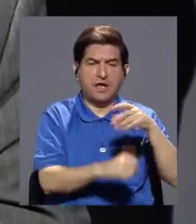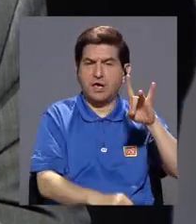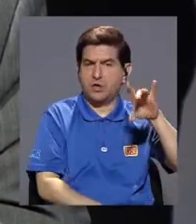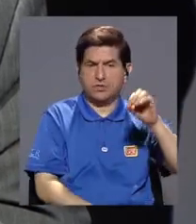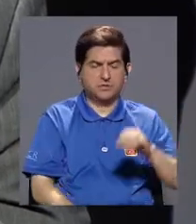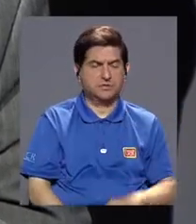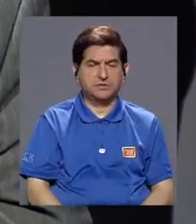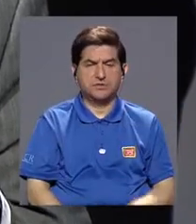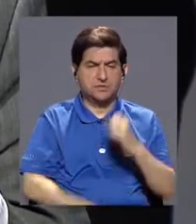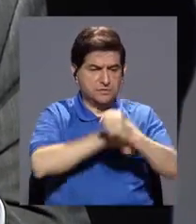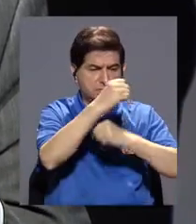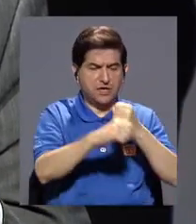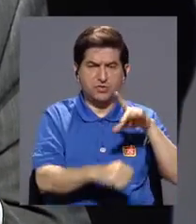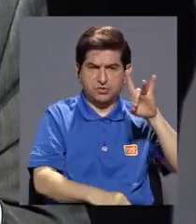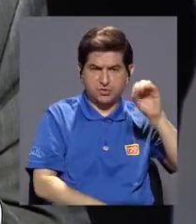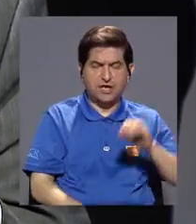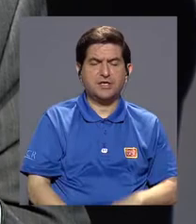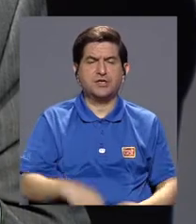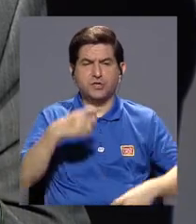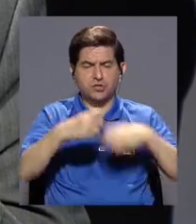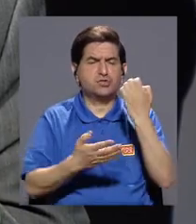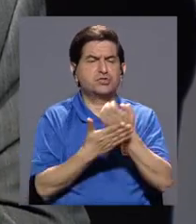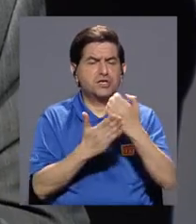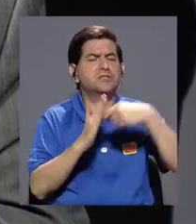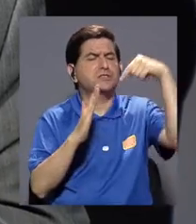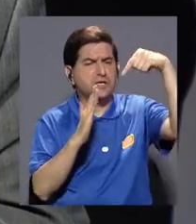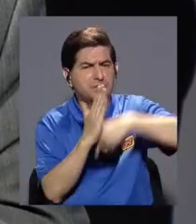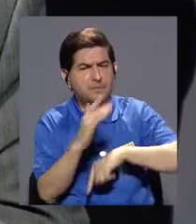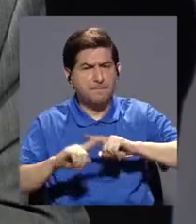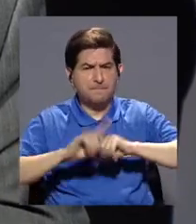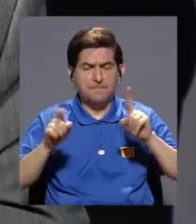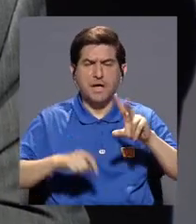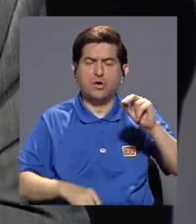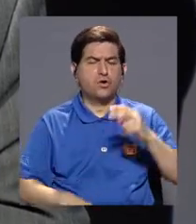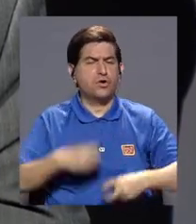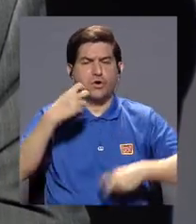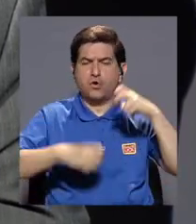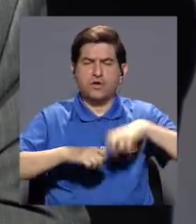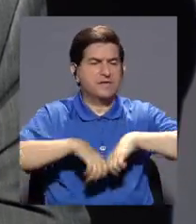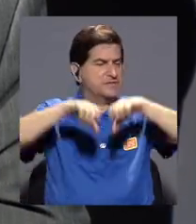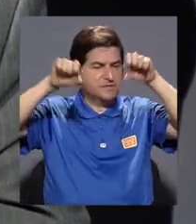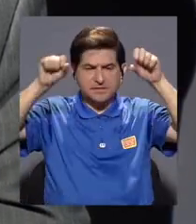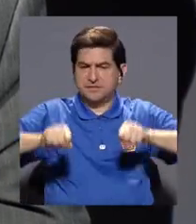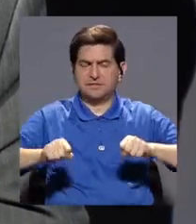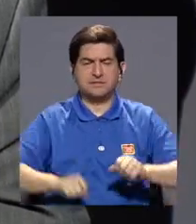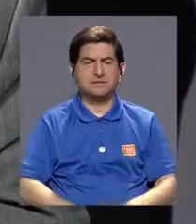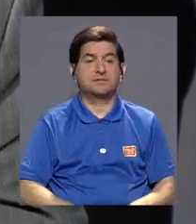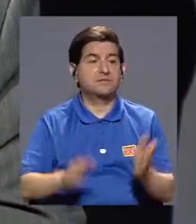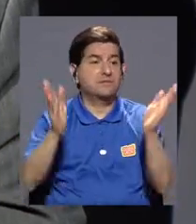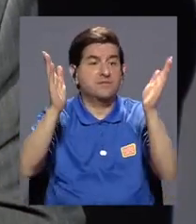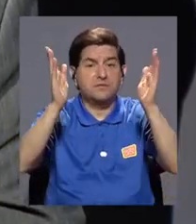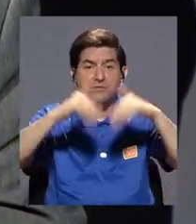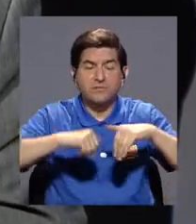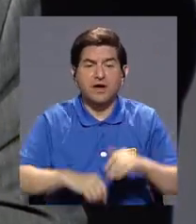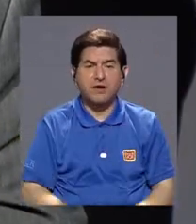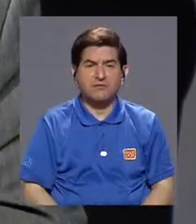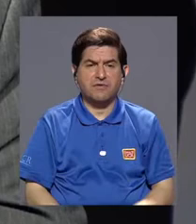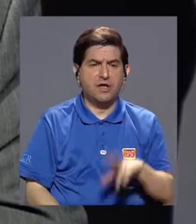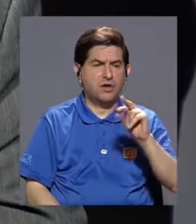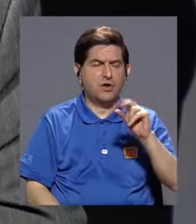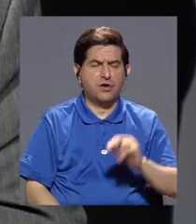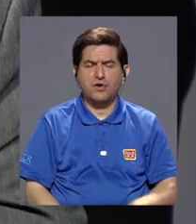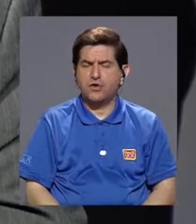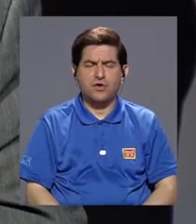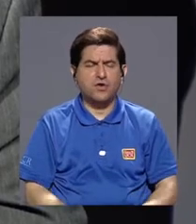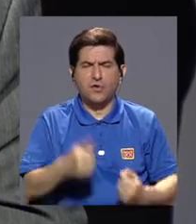los 80s había una crisis económica muy seria, pero no había una crisis sistémica porque no había deslegitimidad de